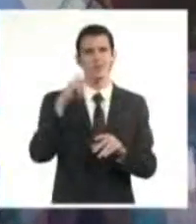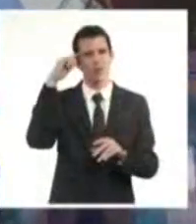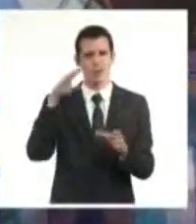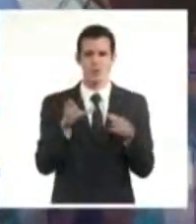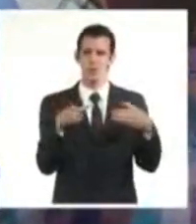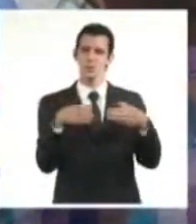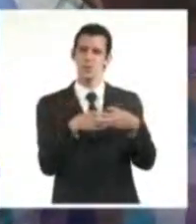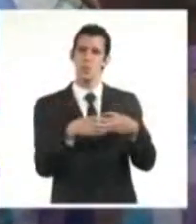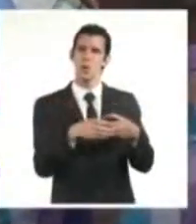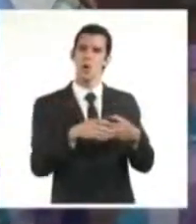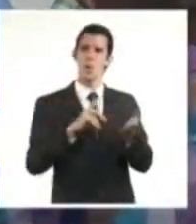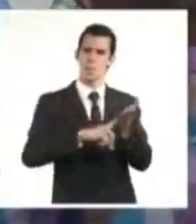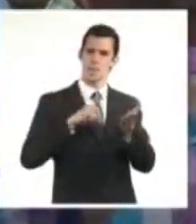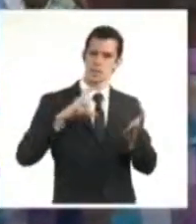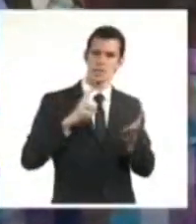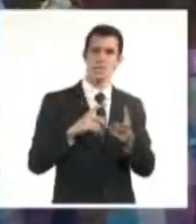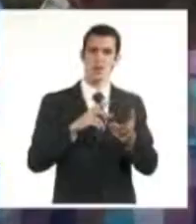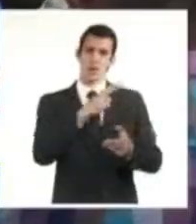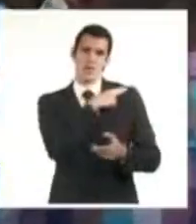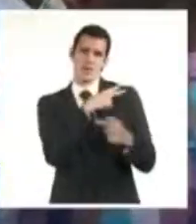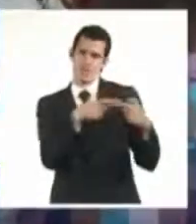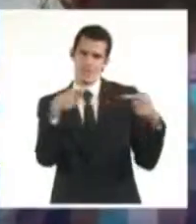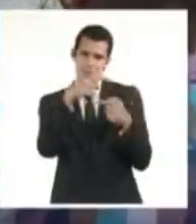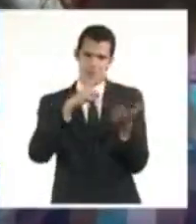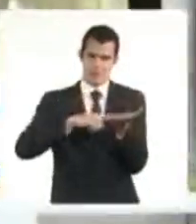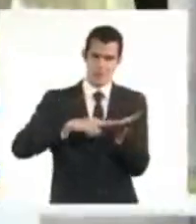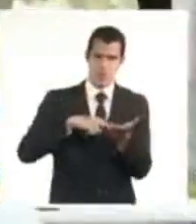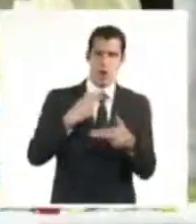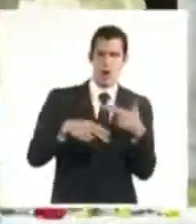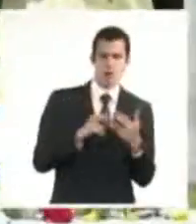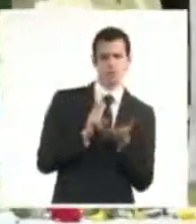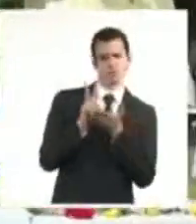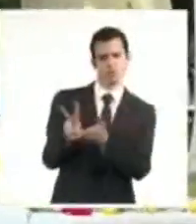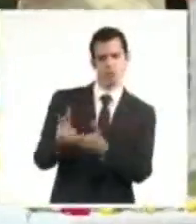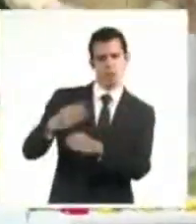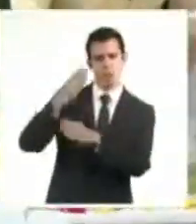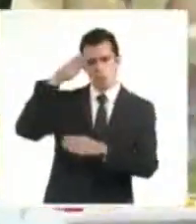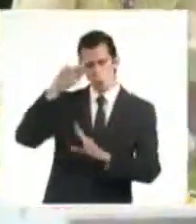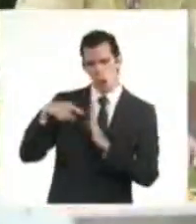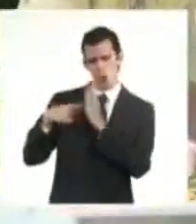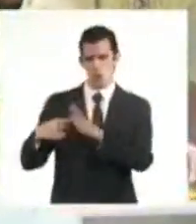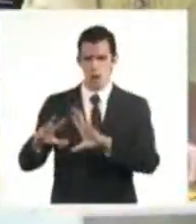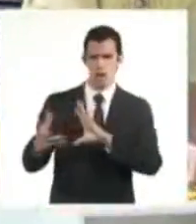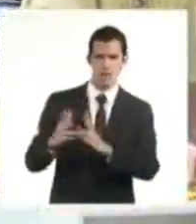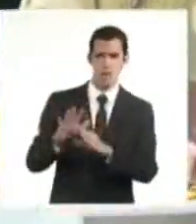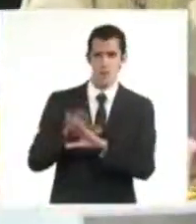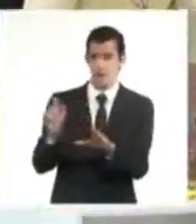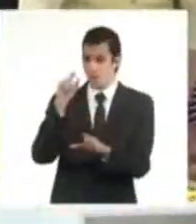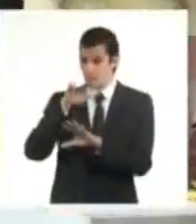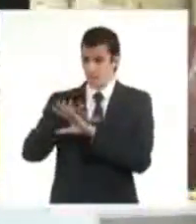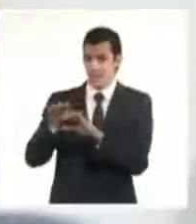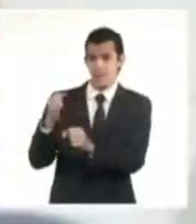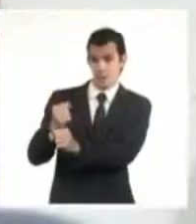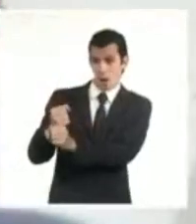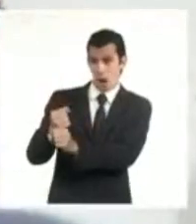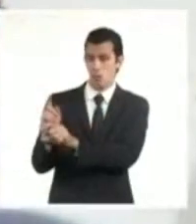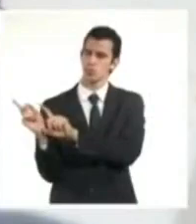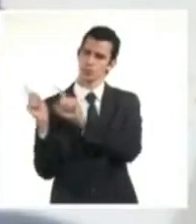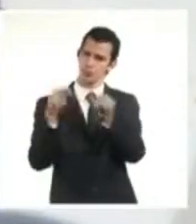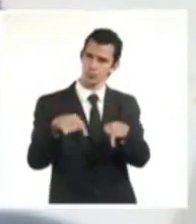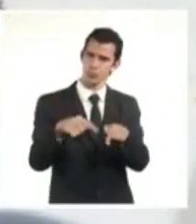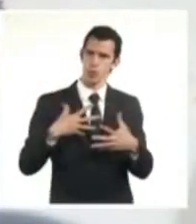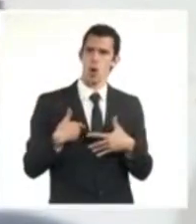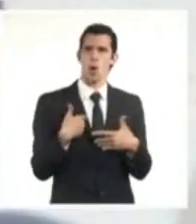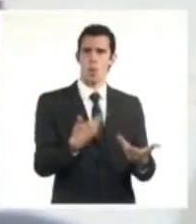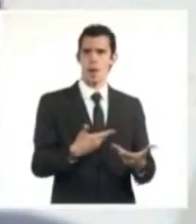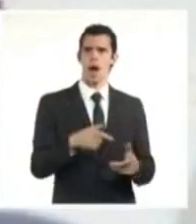central del partido y su estructura auxiliar a santiago de cuba ante el sitio donde son resguardados los restos mortales de la madre de